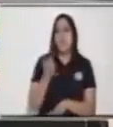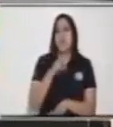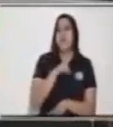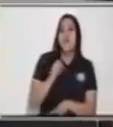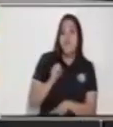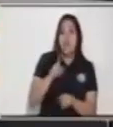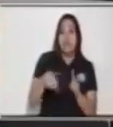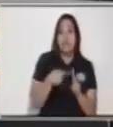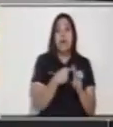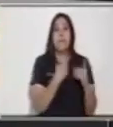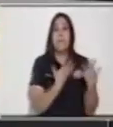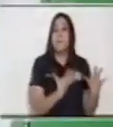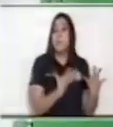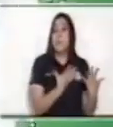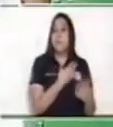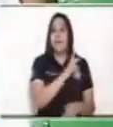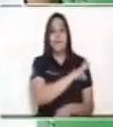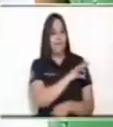30.